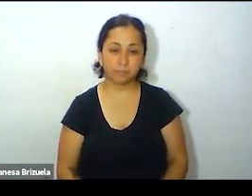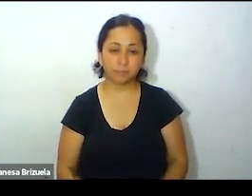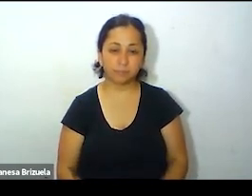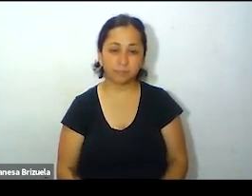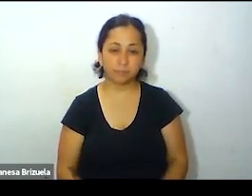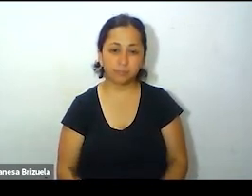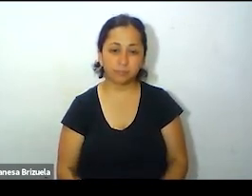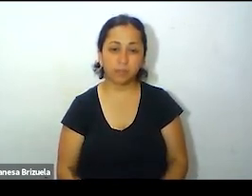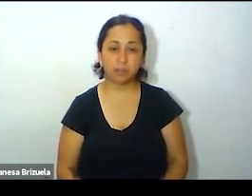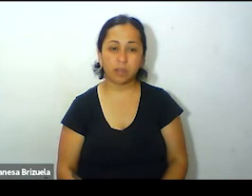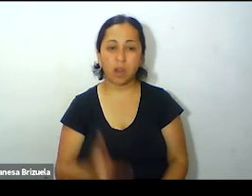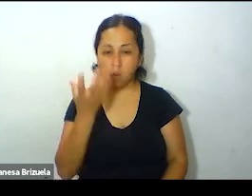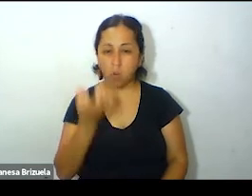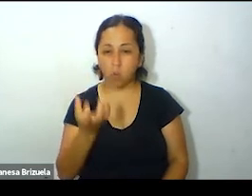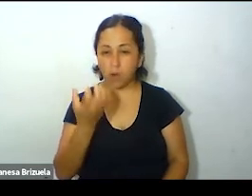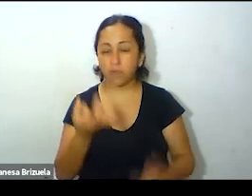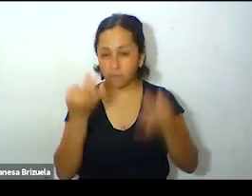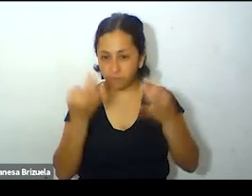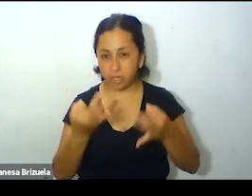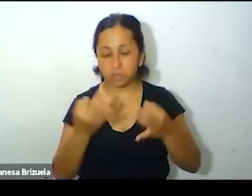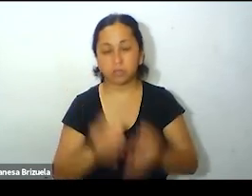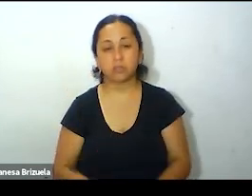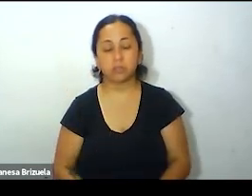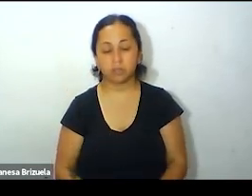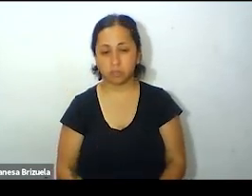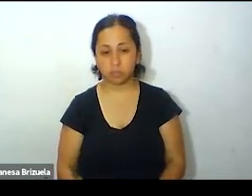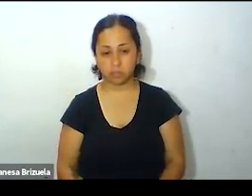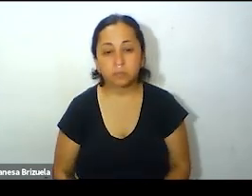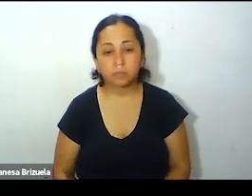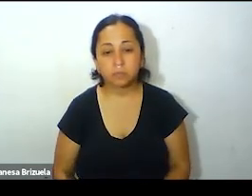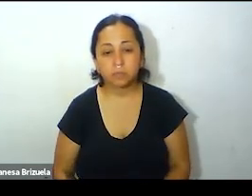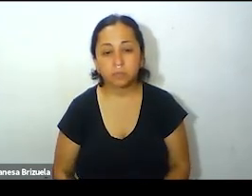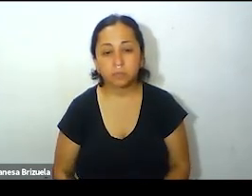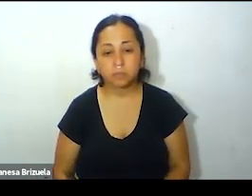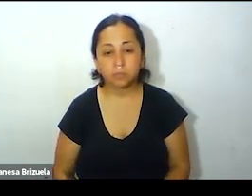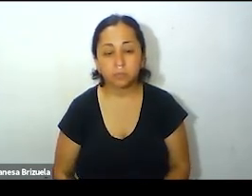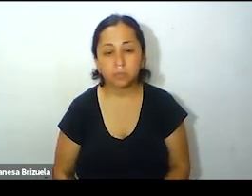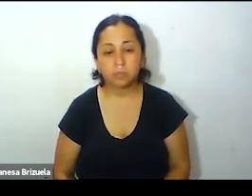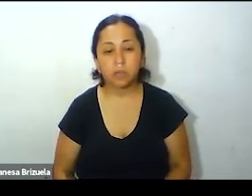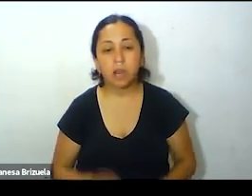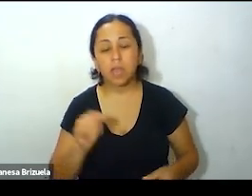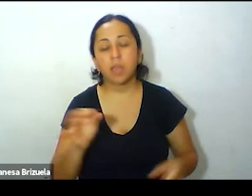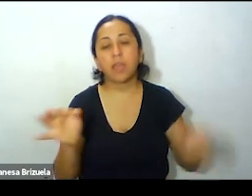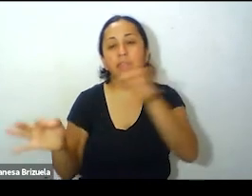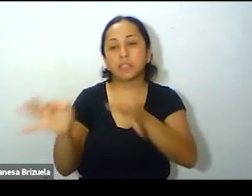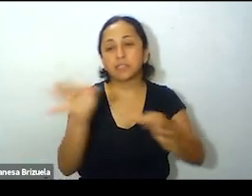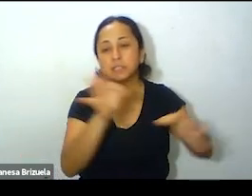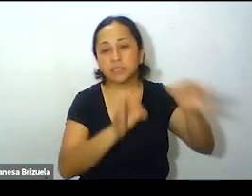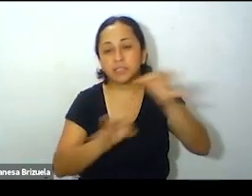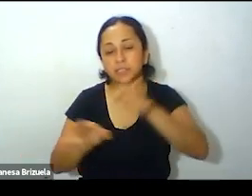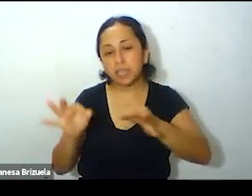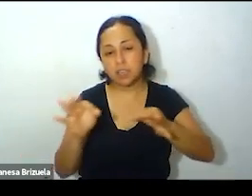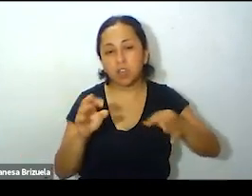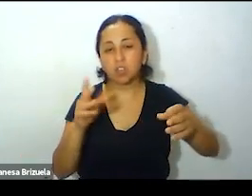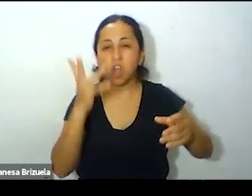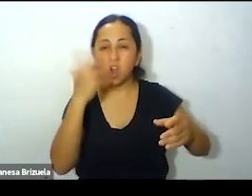deja guardarlo bien ahora. acá me quedó el diseño, yo lo